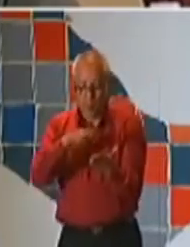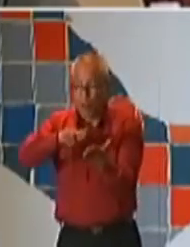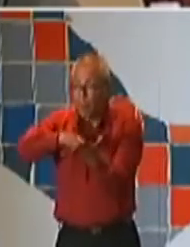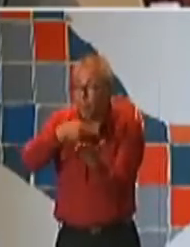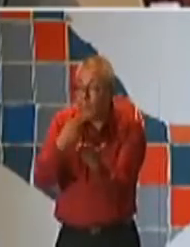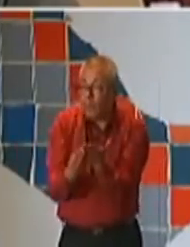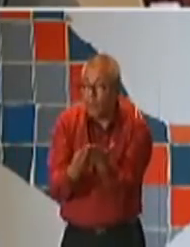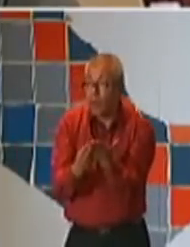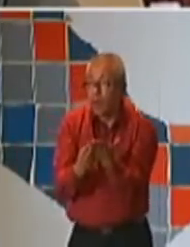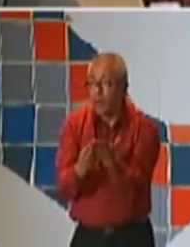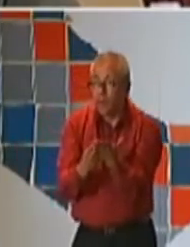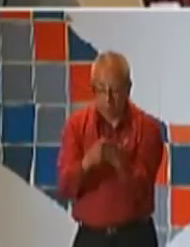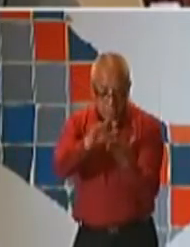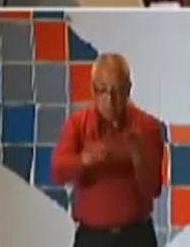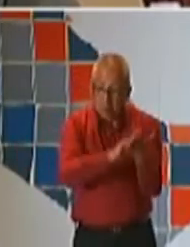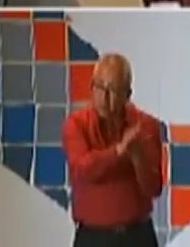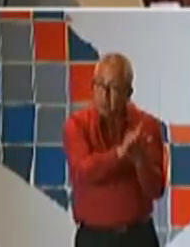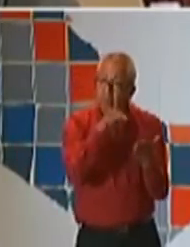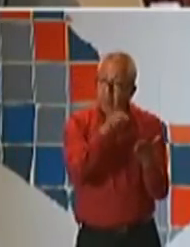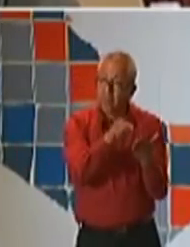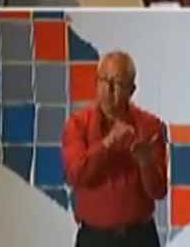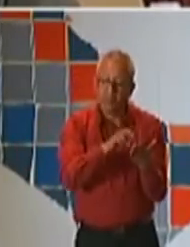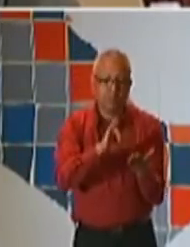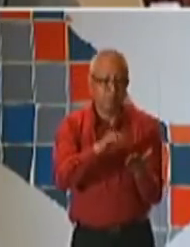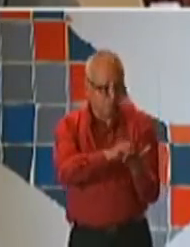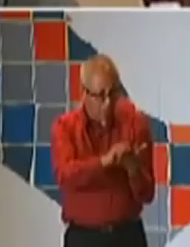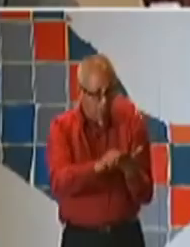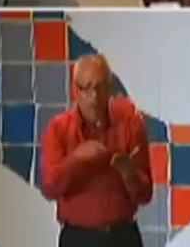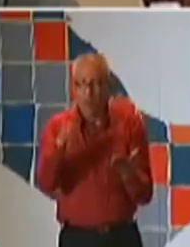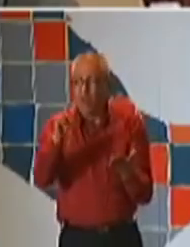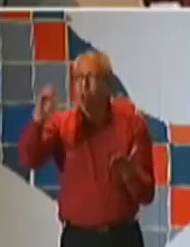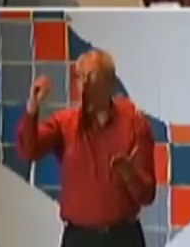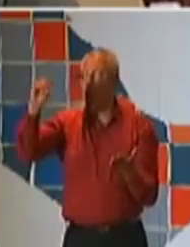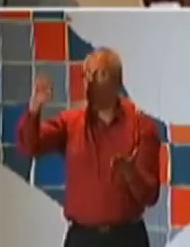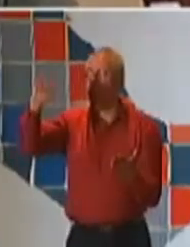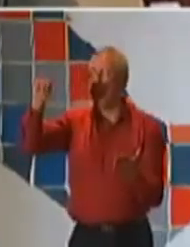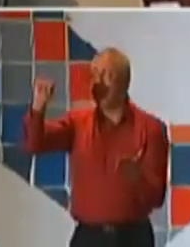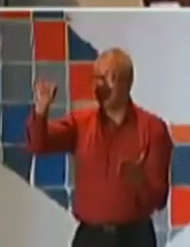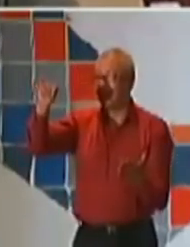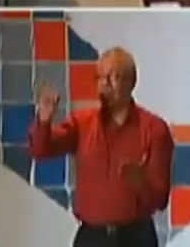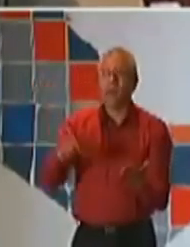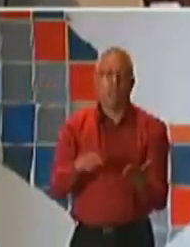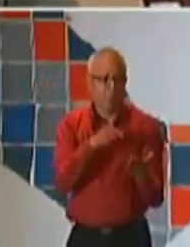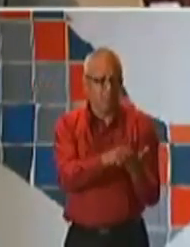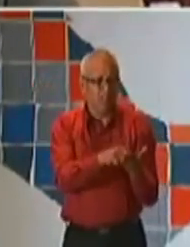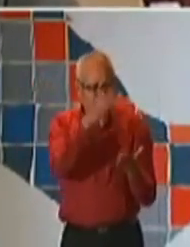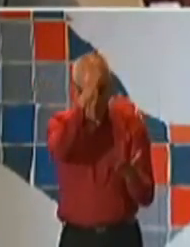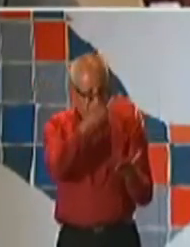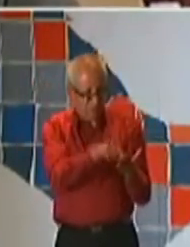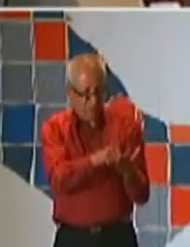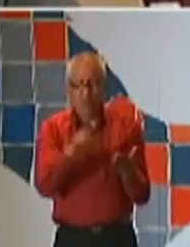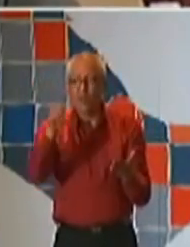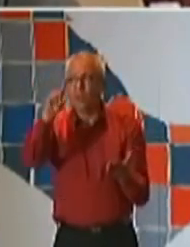mundo según la organización Internacional del trabajo de esos 183 acuerdos